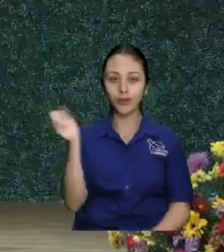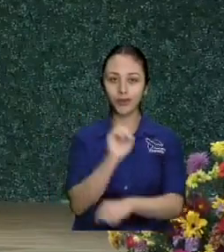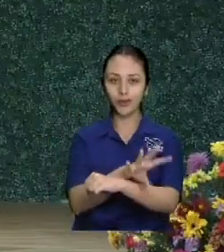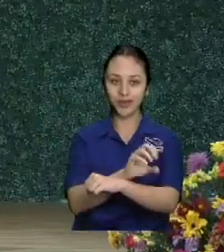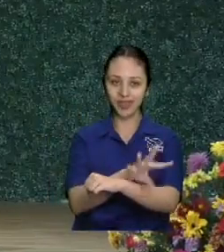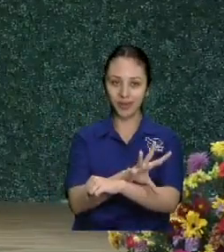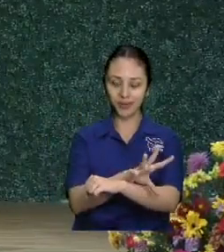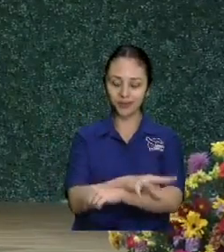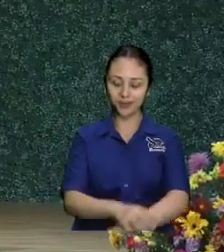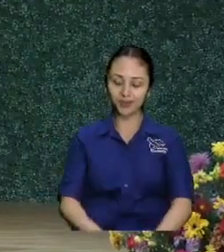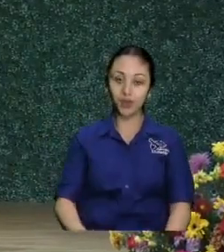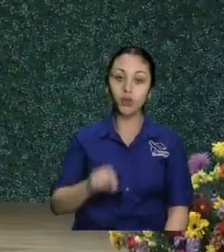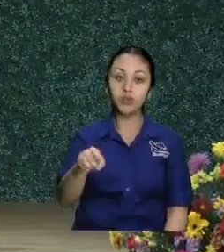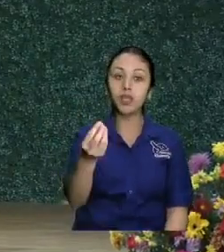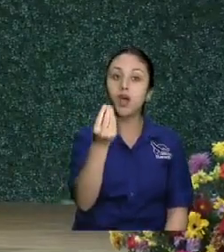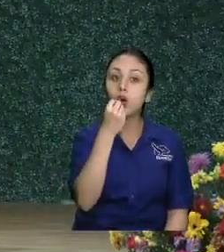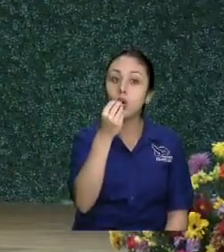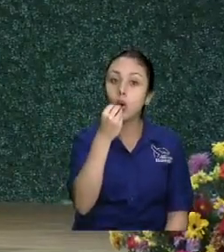cuando ande de viaje